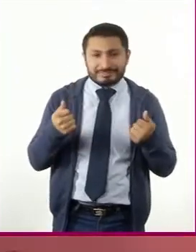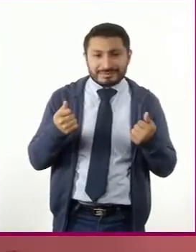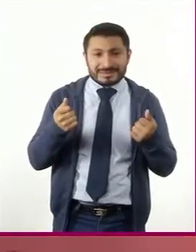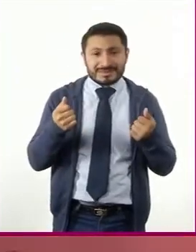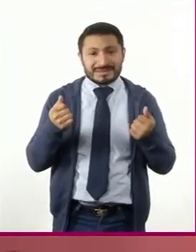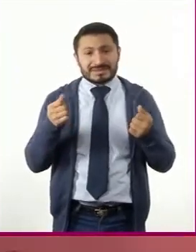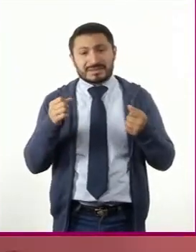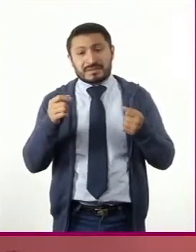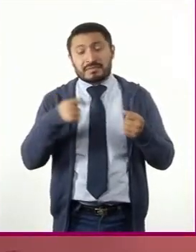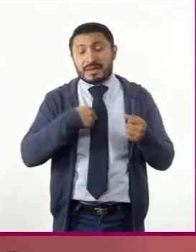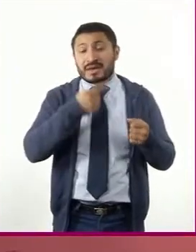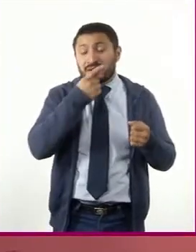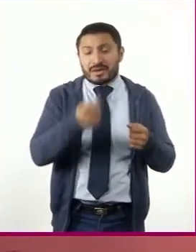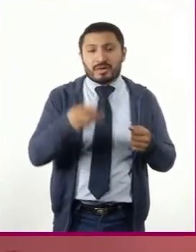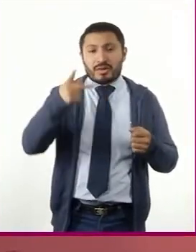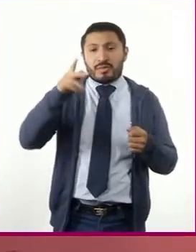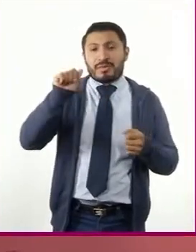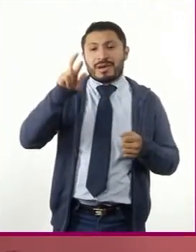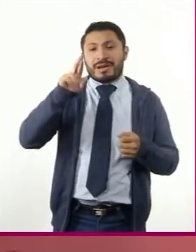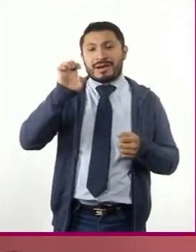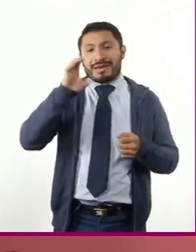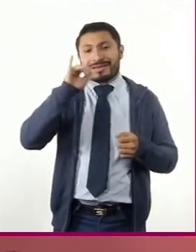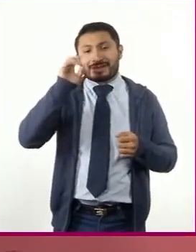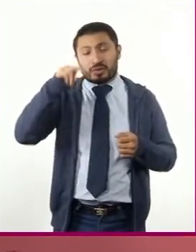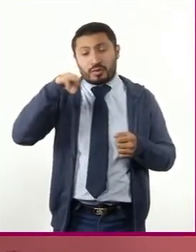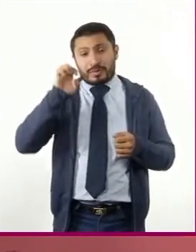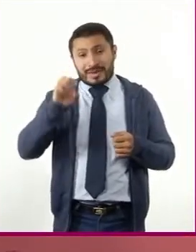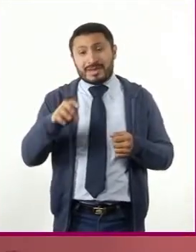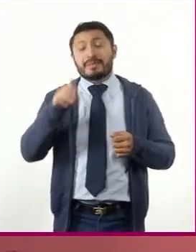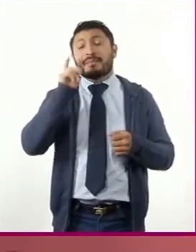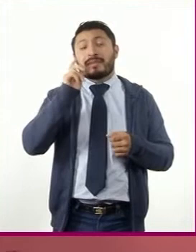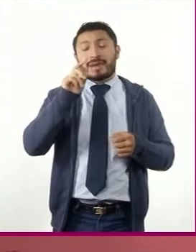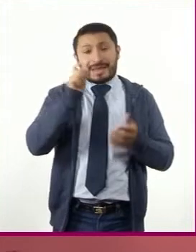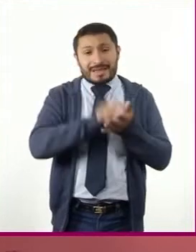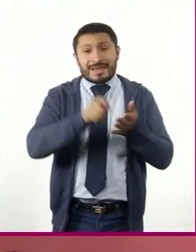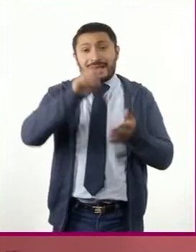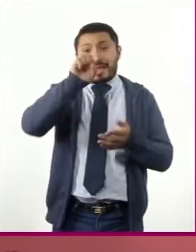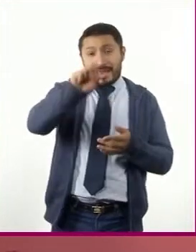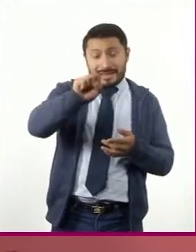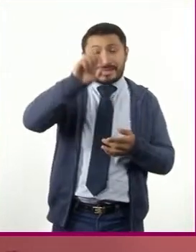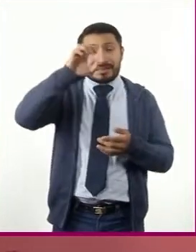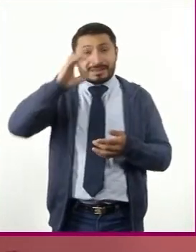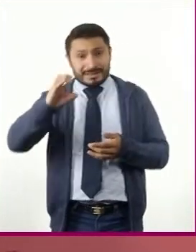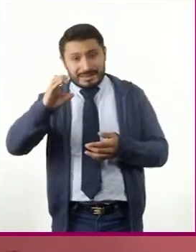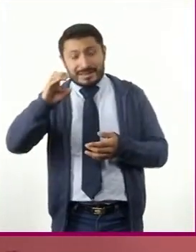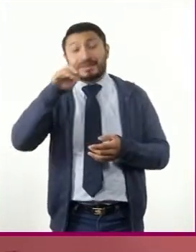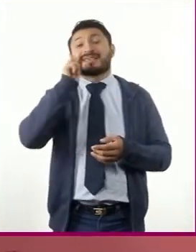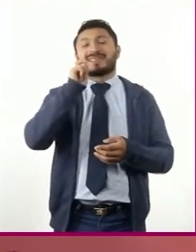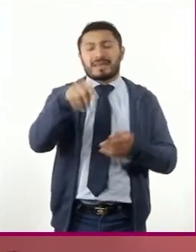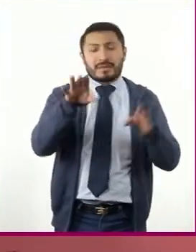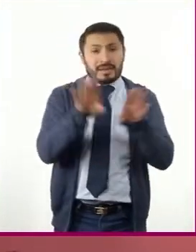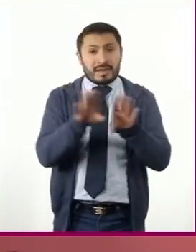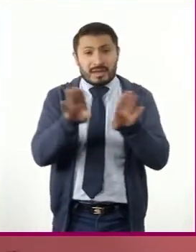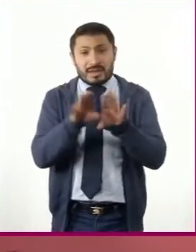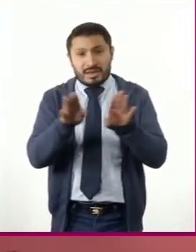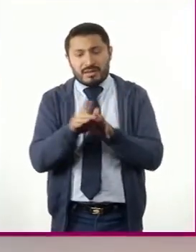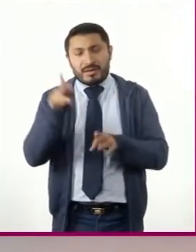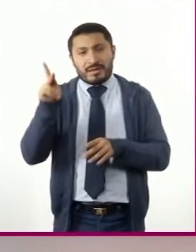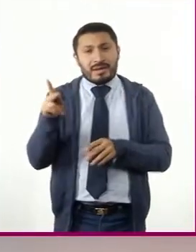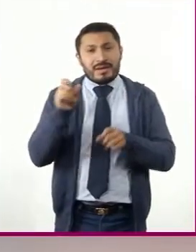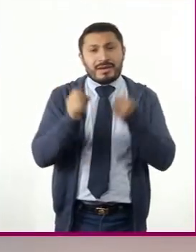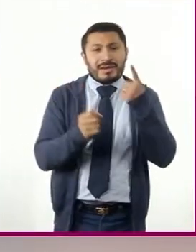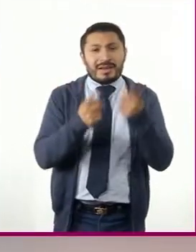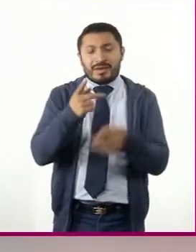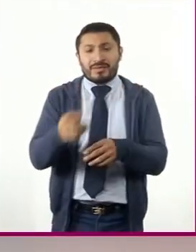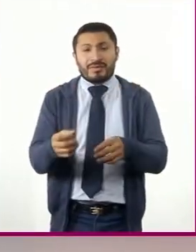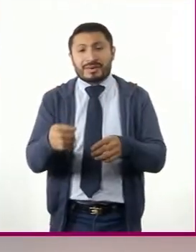la palabra parecióme está escrita con SC. Esto nos permite escribir que hay consonantes que